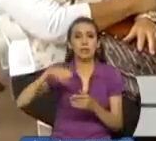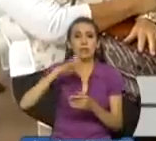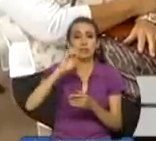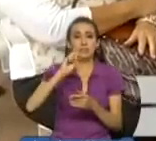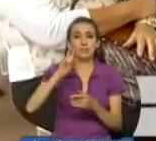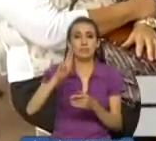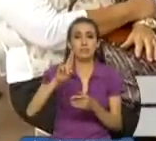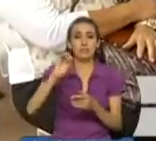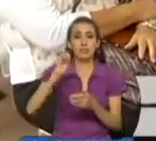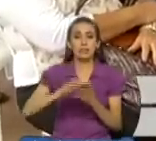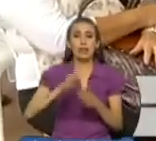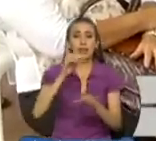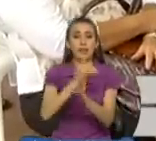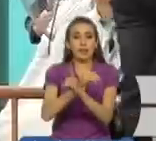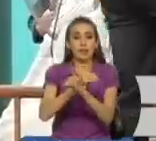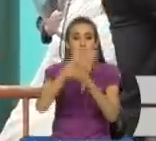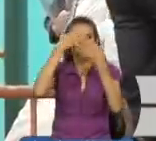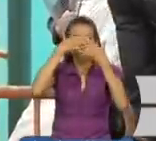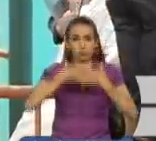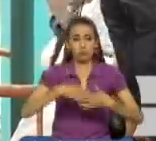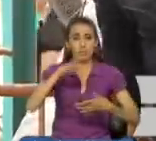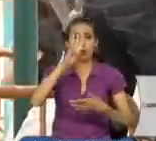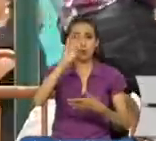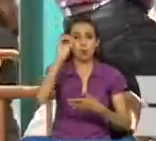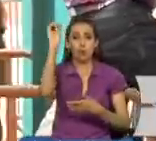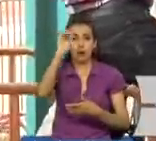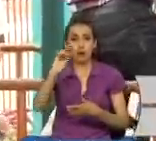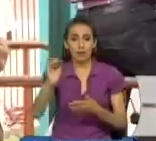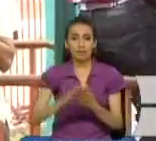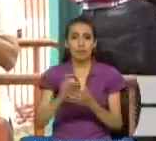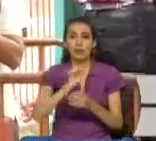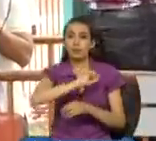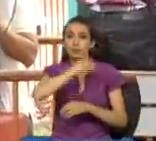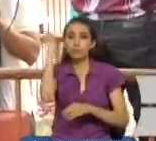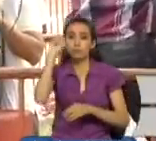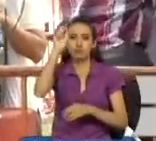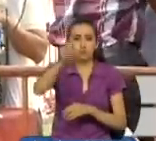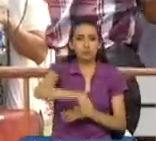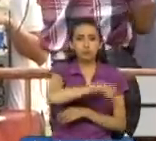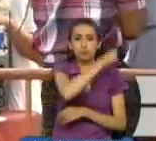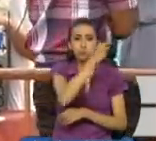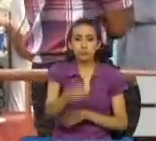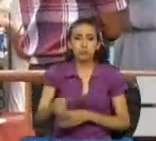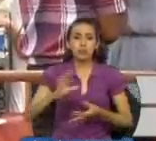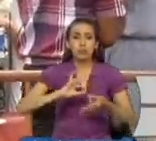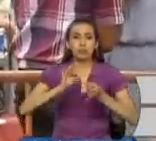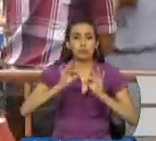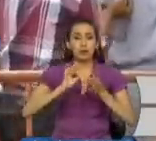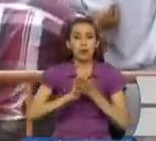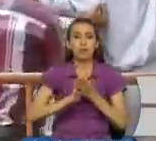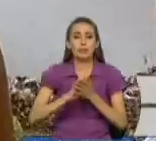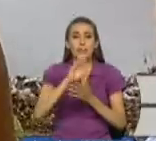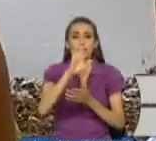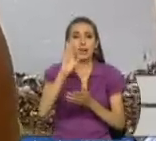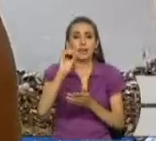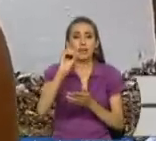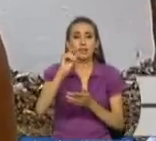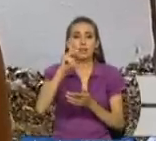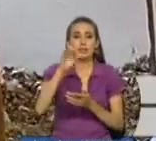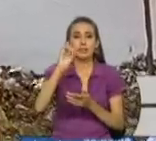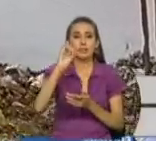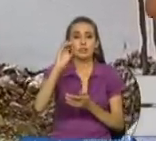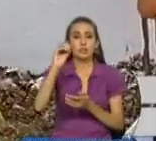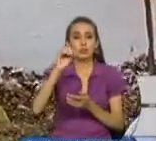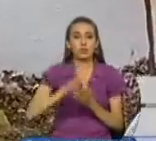años tiene discapacidad física del 40% y ha sido ganador de tenis de mesa en los juegos paralímpicos de Tokio familiarizándose